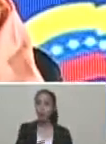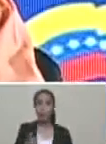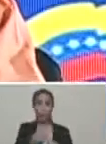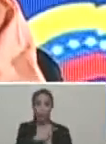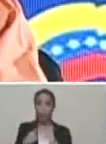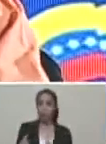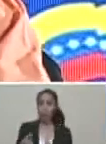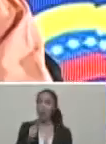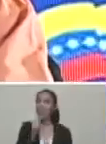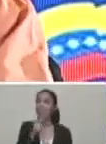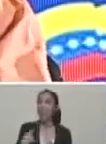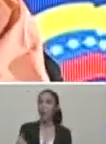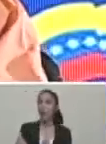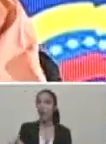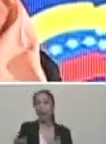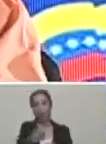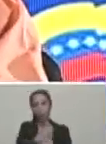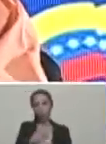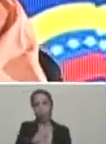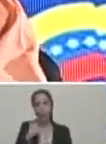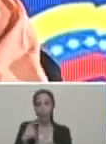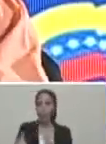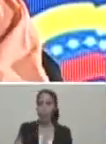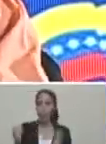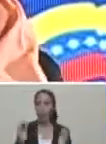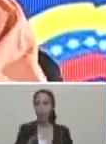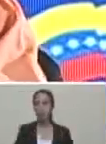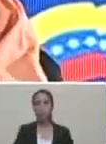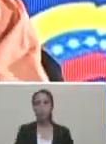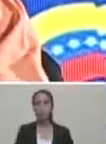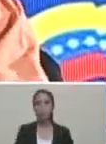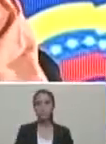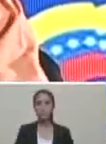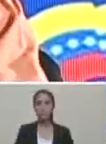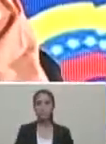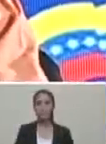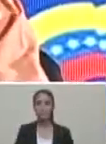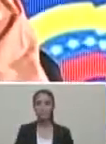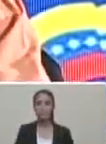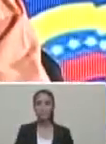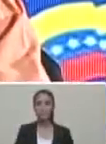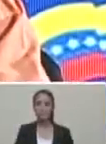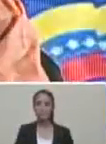paga. Y lo paga un gobierno revolucionario, chavista,